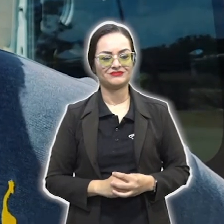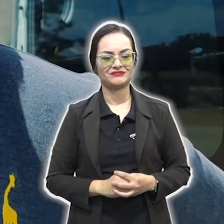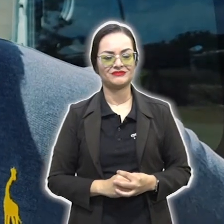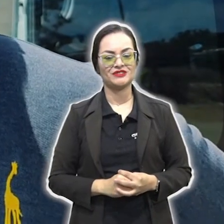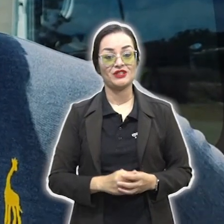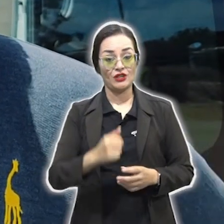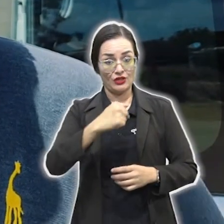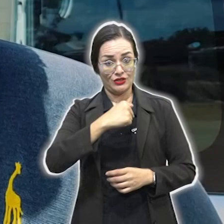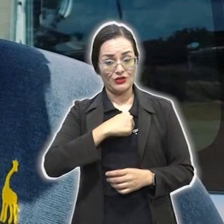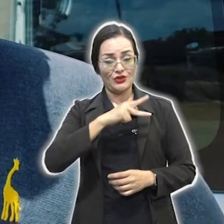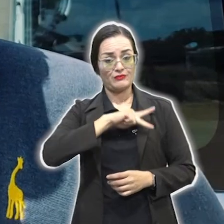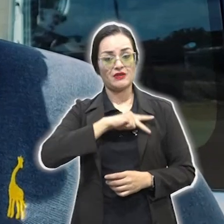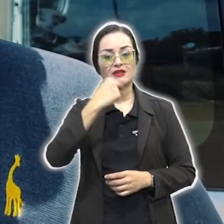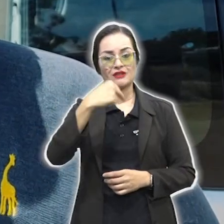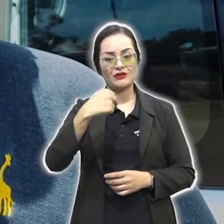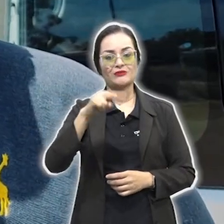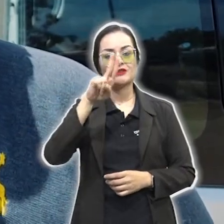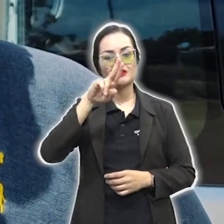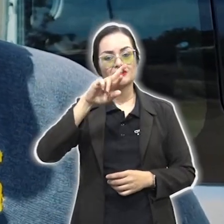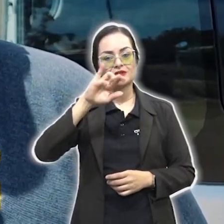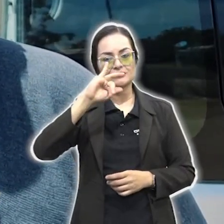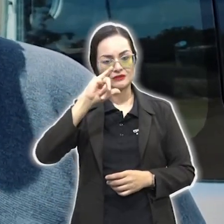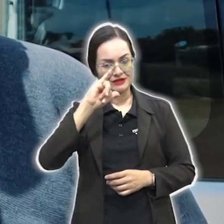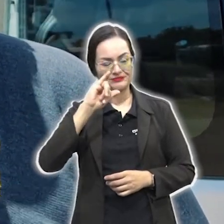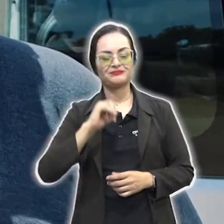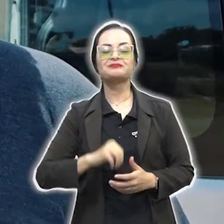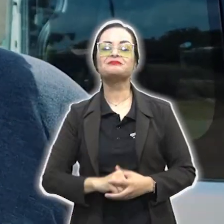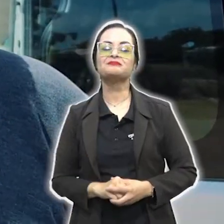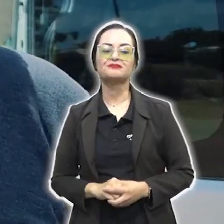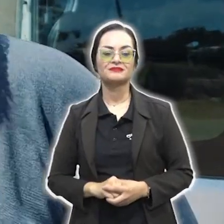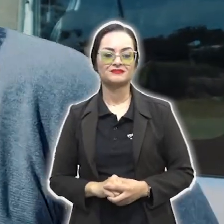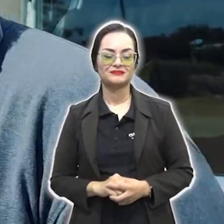Soy Omar Uriel, soy chofer del ICIB y vamos por Ángel Antonio.